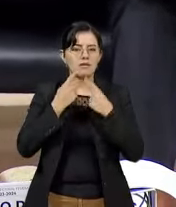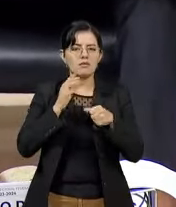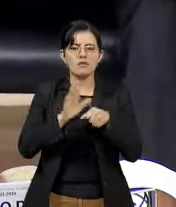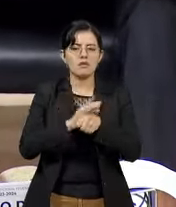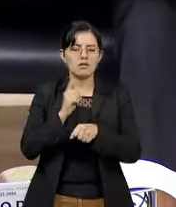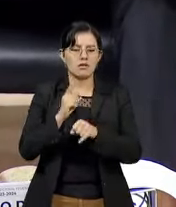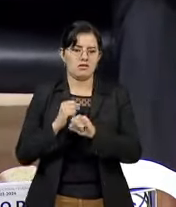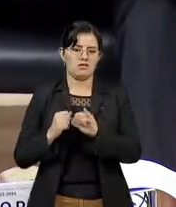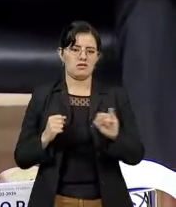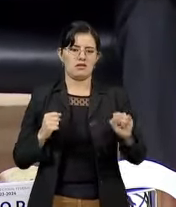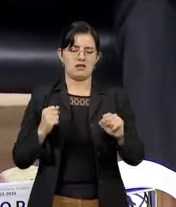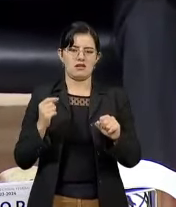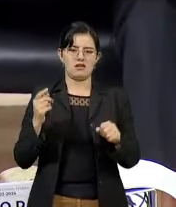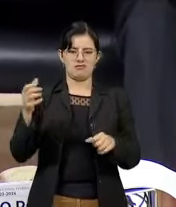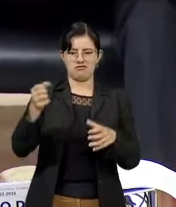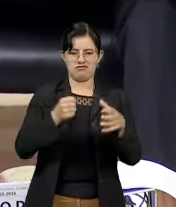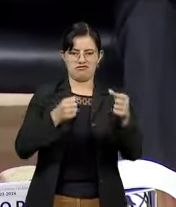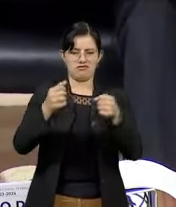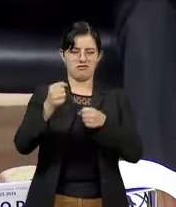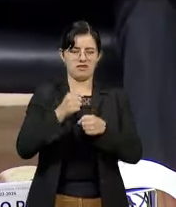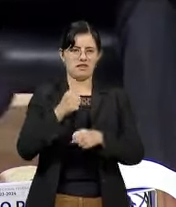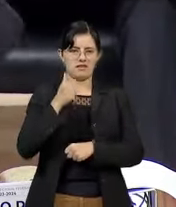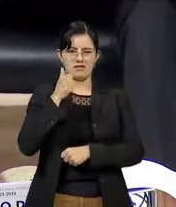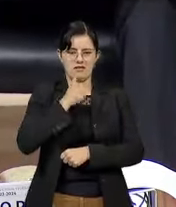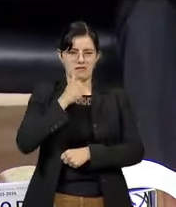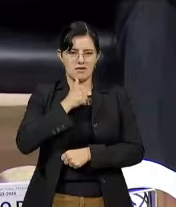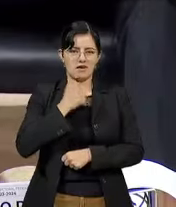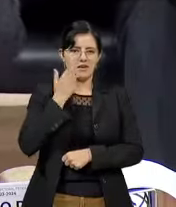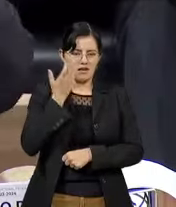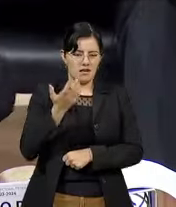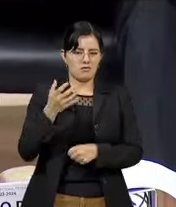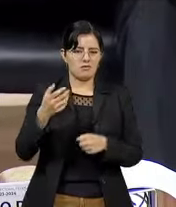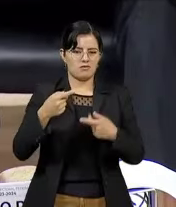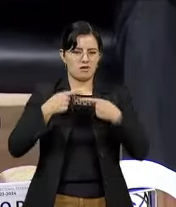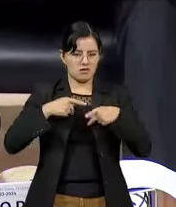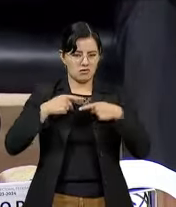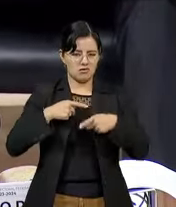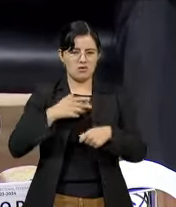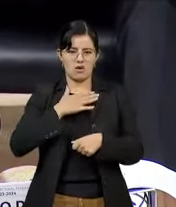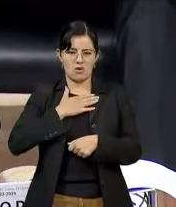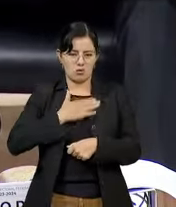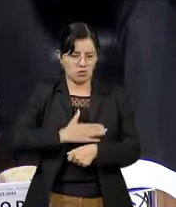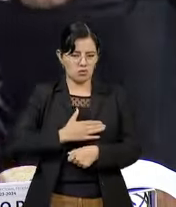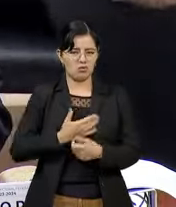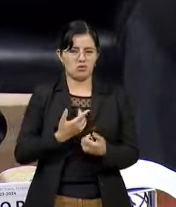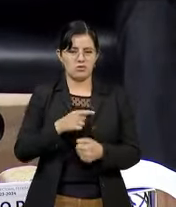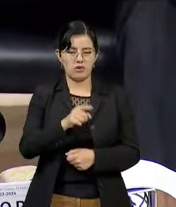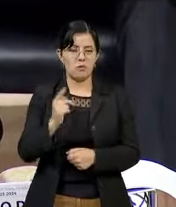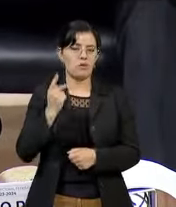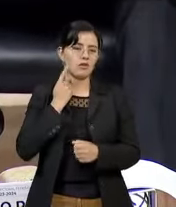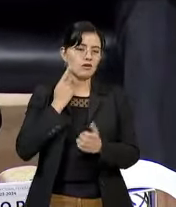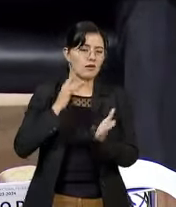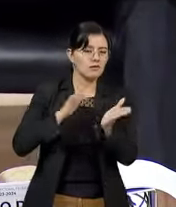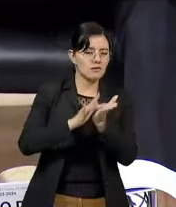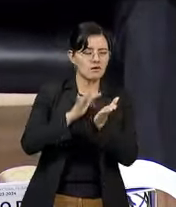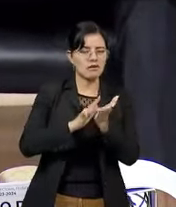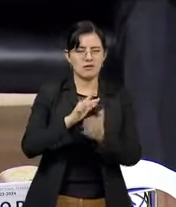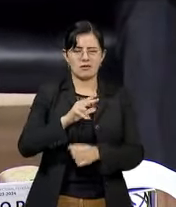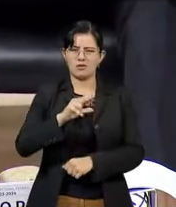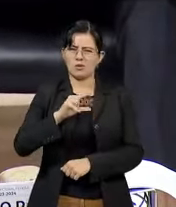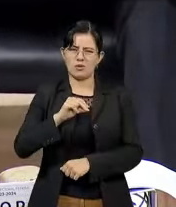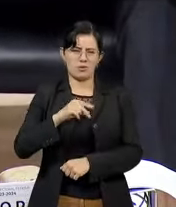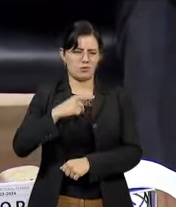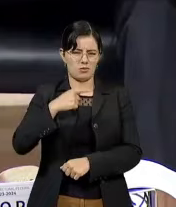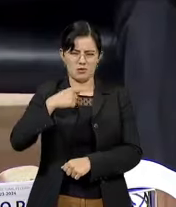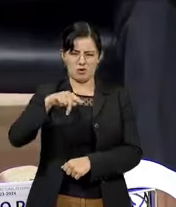siempre se reclamaron Pues que fueran gente que estuviera por encima de las pasiones políticas Más allá de su legítima